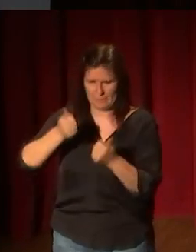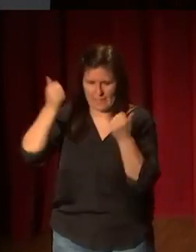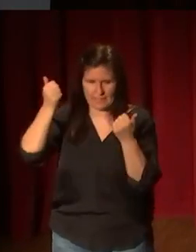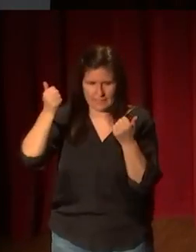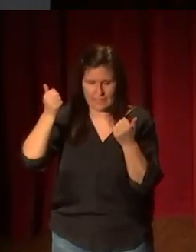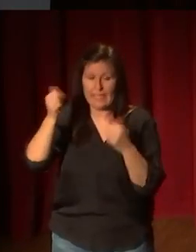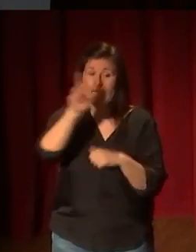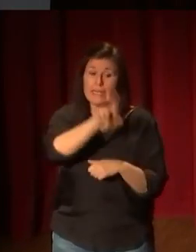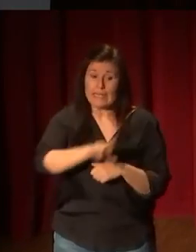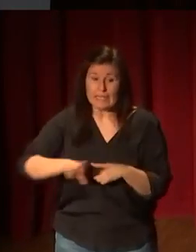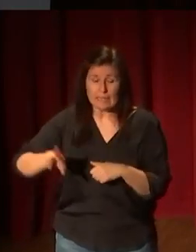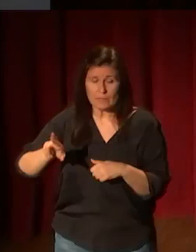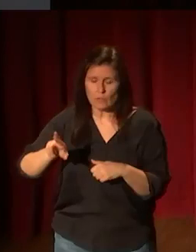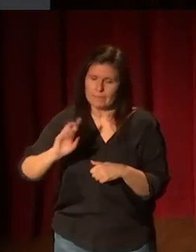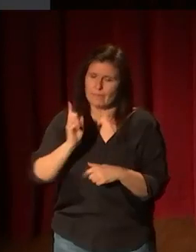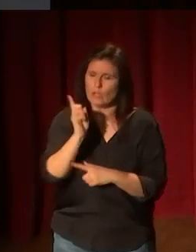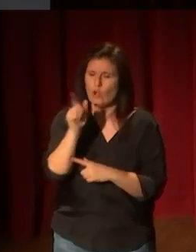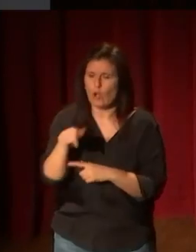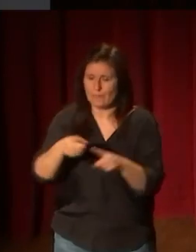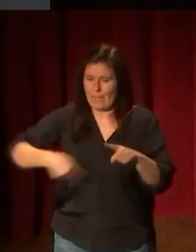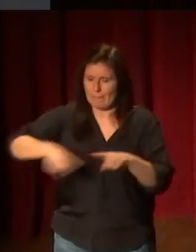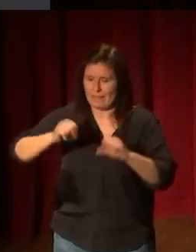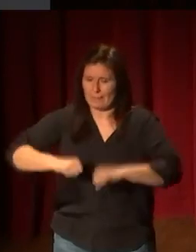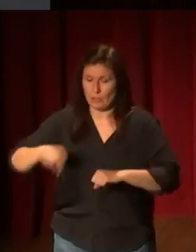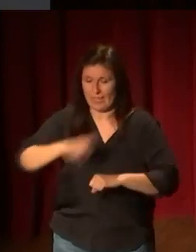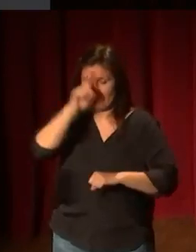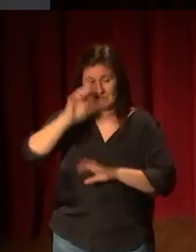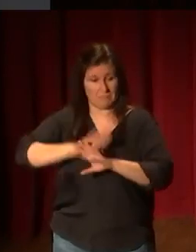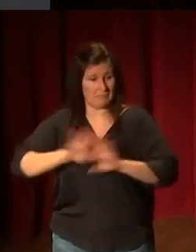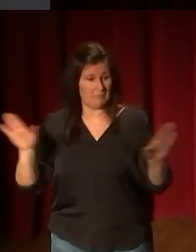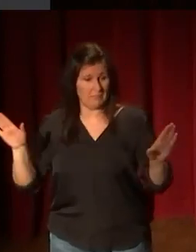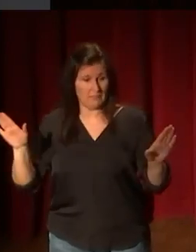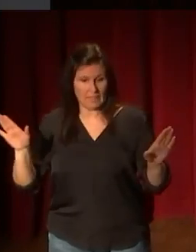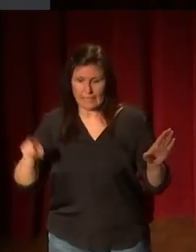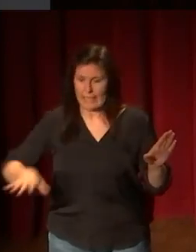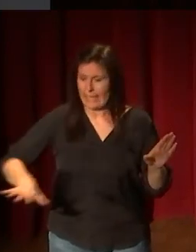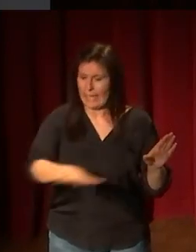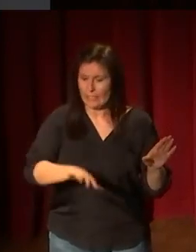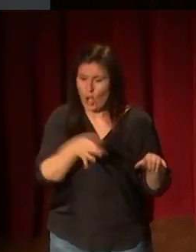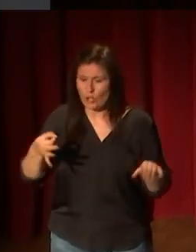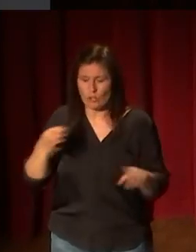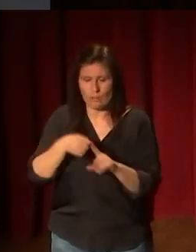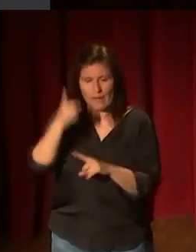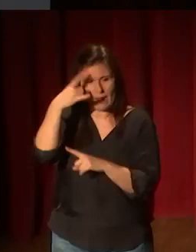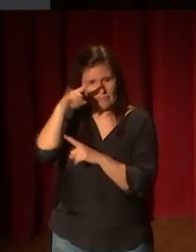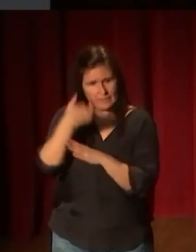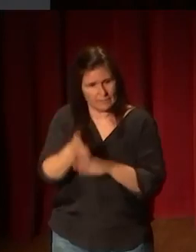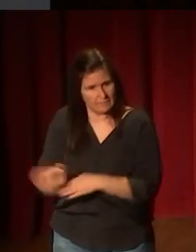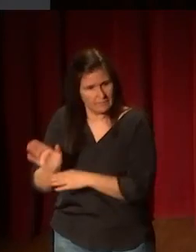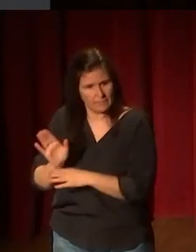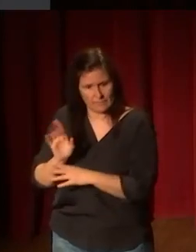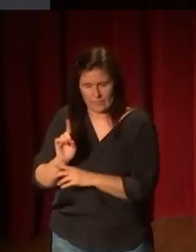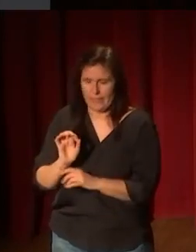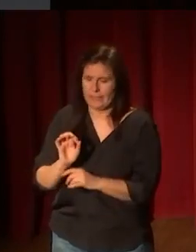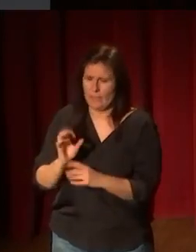y les insisto también en que no solamente fue la plaza mayor de madrid la que se convirtió en un recinto idóneo para la celebración de estos festejos